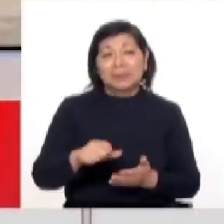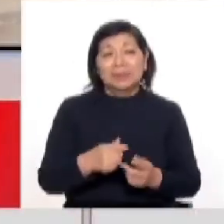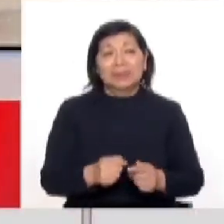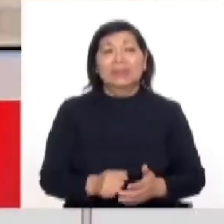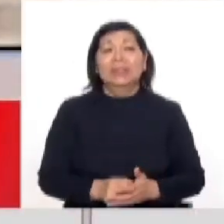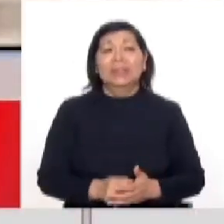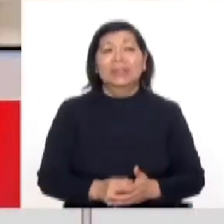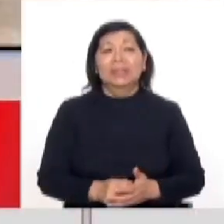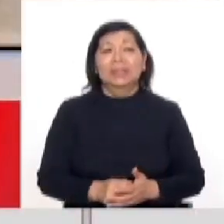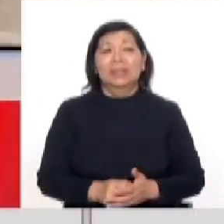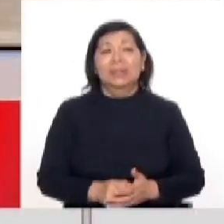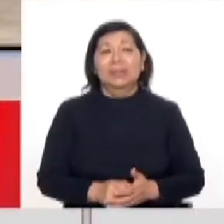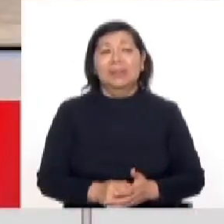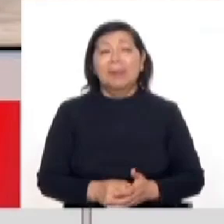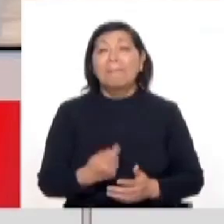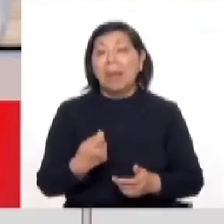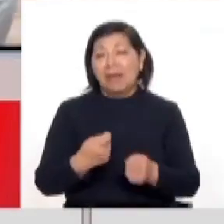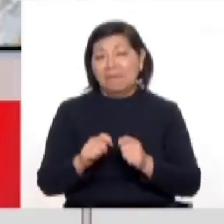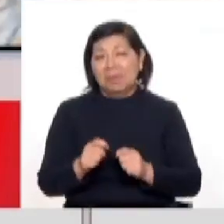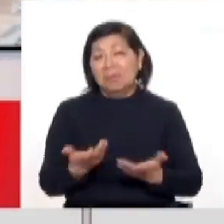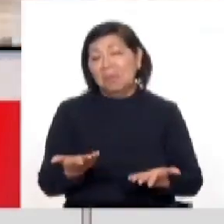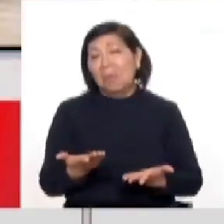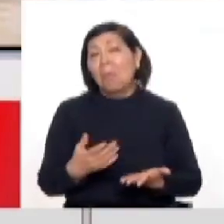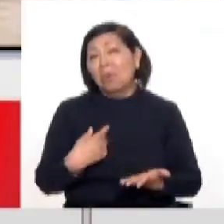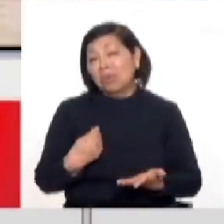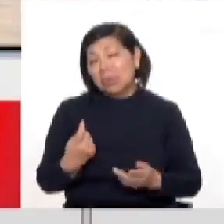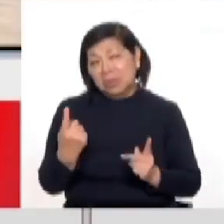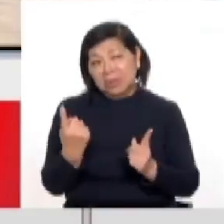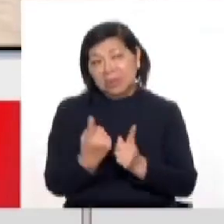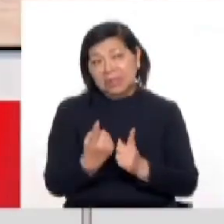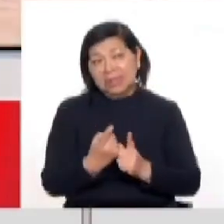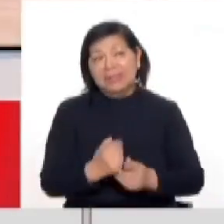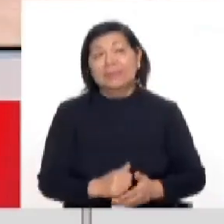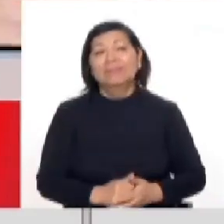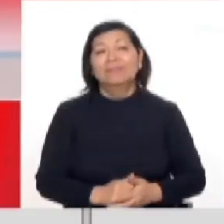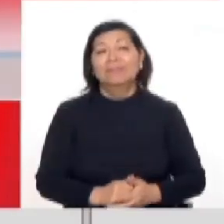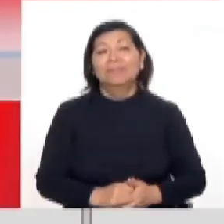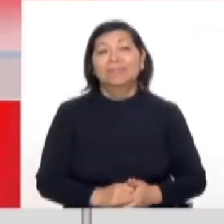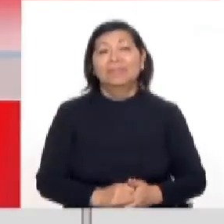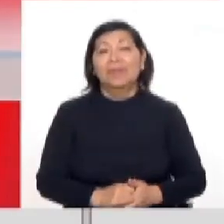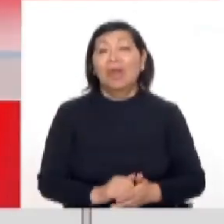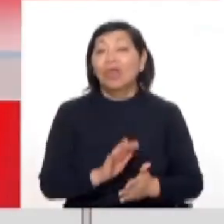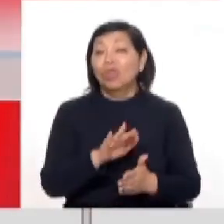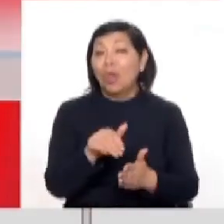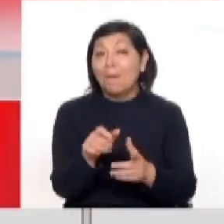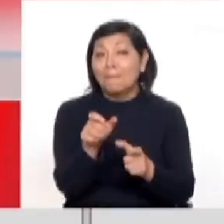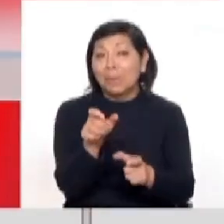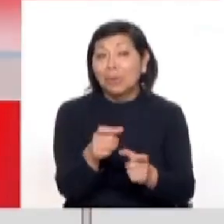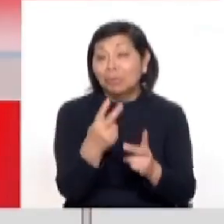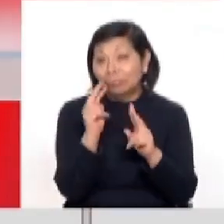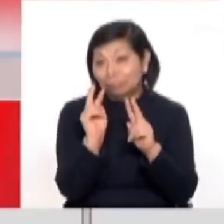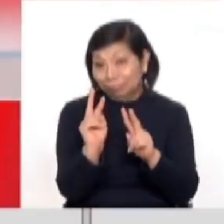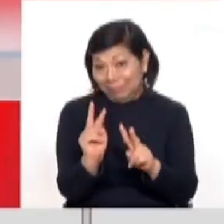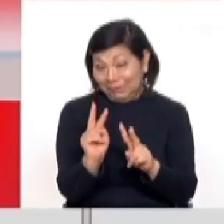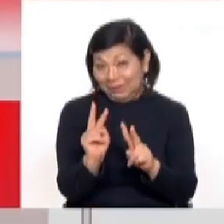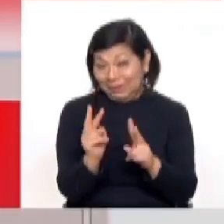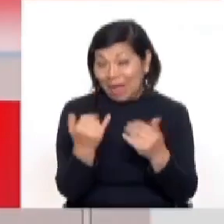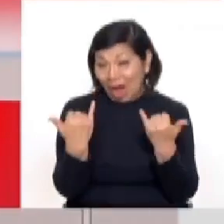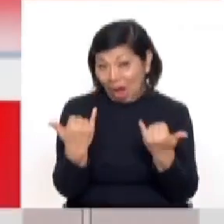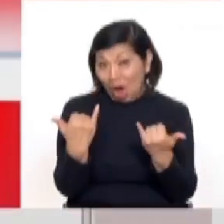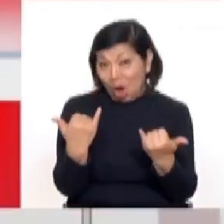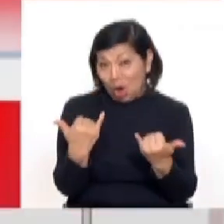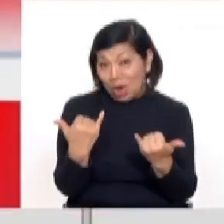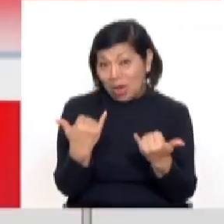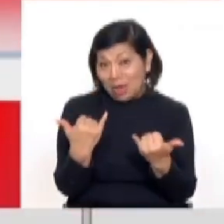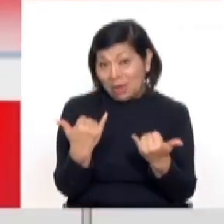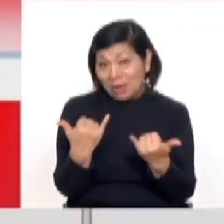los patitos para venderlo, de repente me pueden encontrar por ahí. Así es. Todas las personas que estén viendo TV Perú en estos